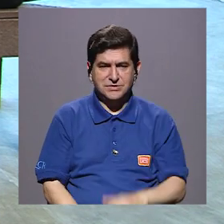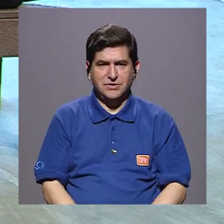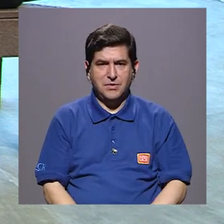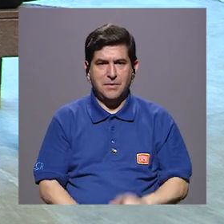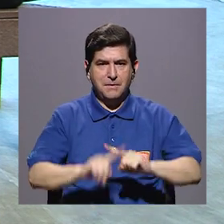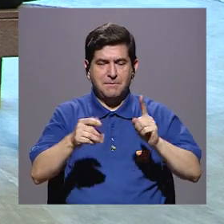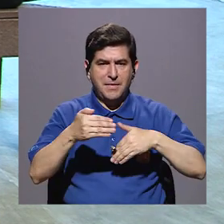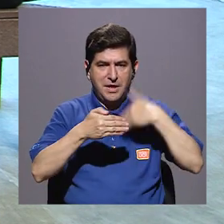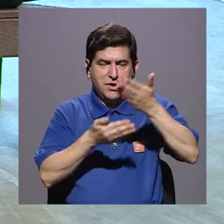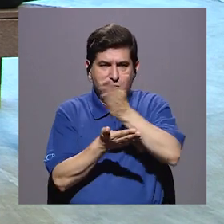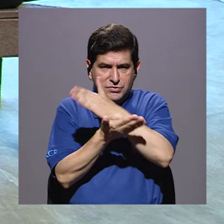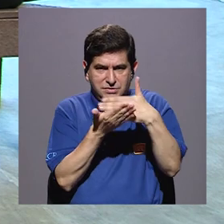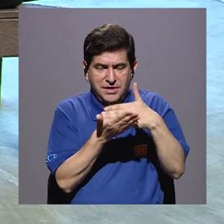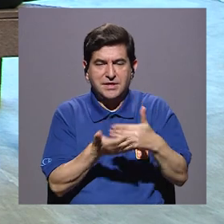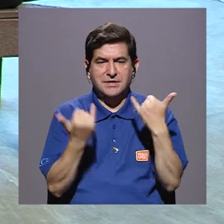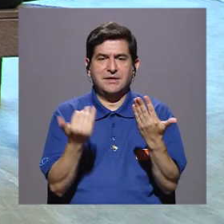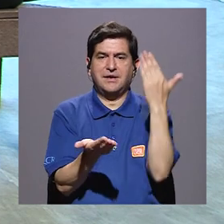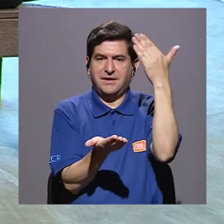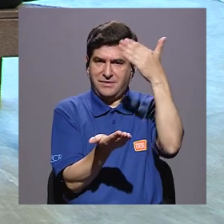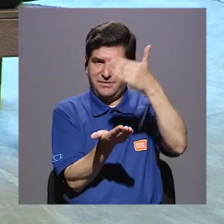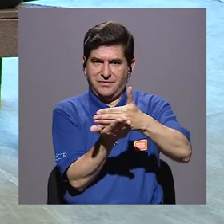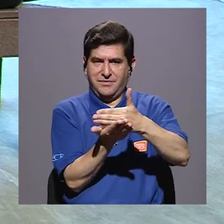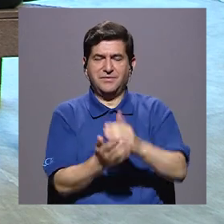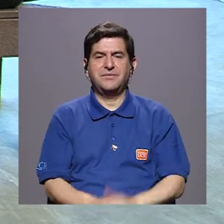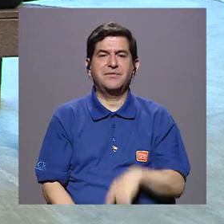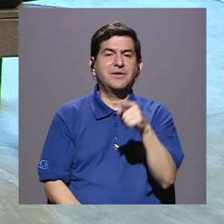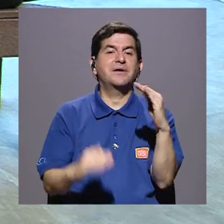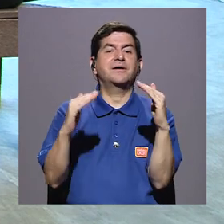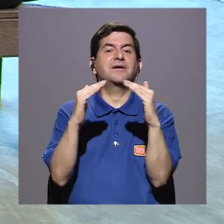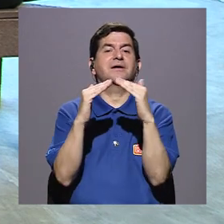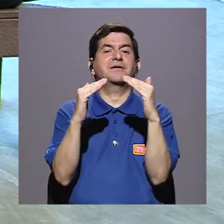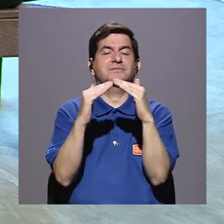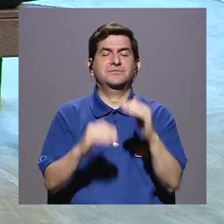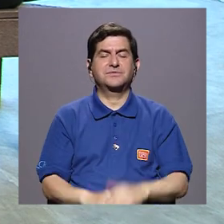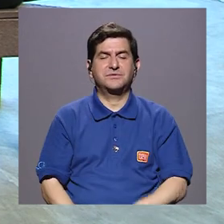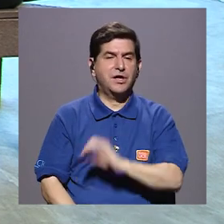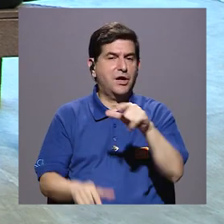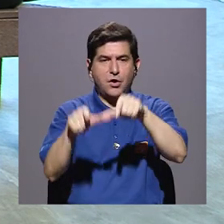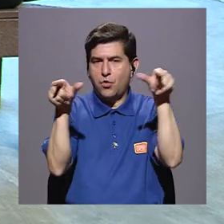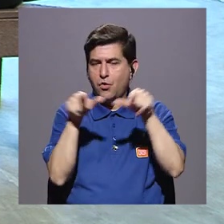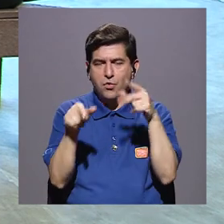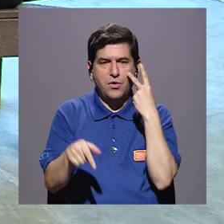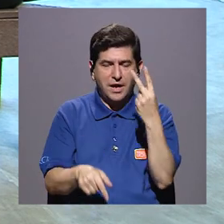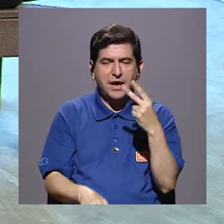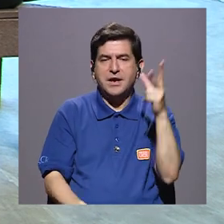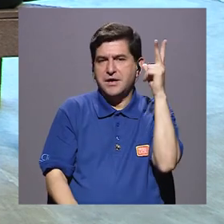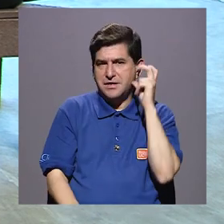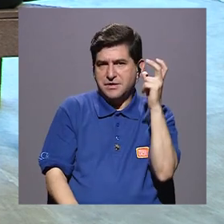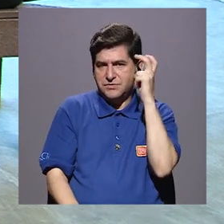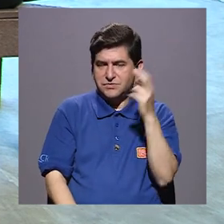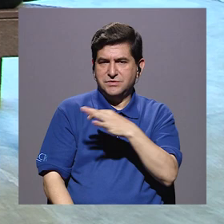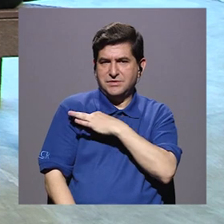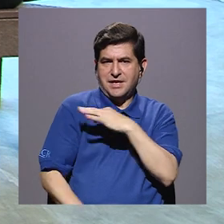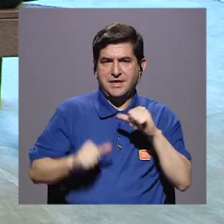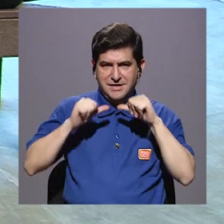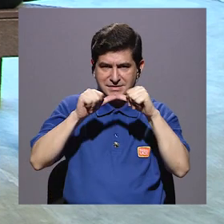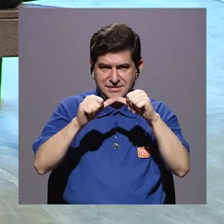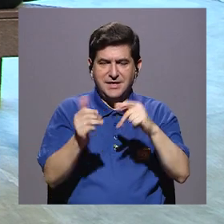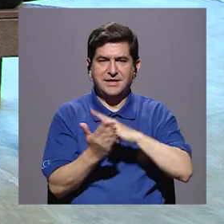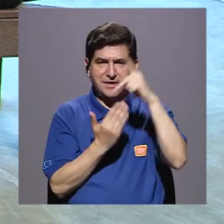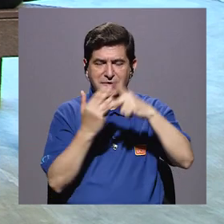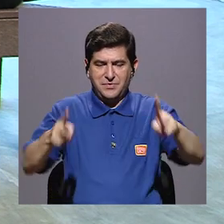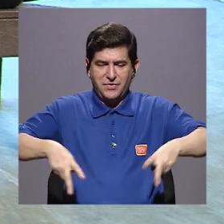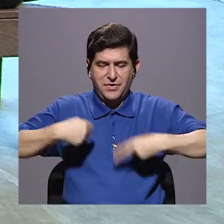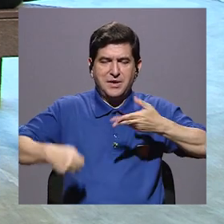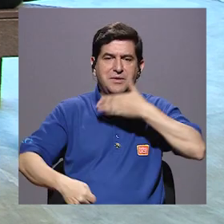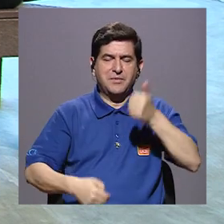para los siguientes bloques. Vamos a hacer una pausa a ustedes en casa, donde nos estén viendo, donde nos están escuchando. Les invito a que continúen con más